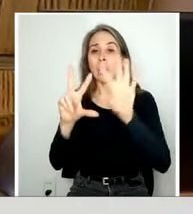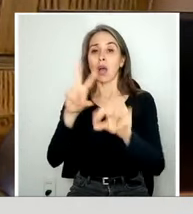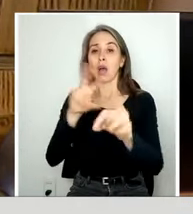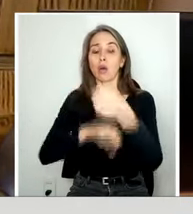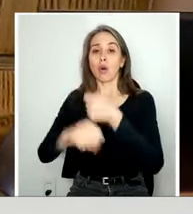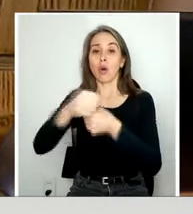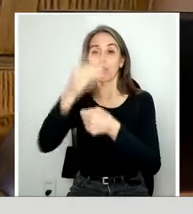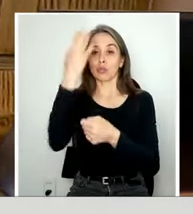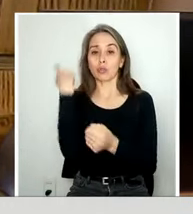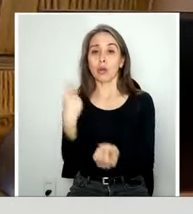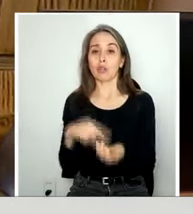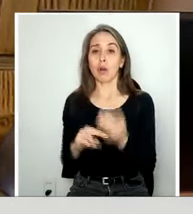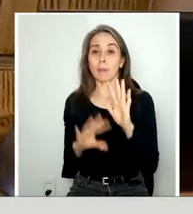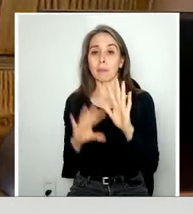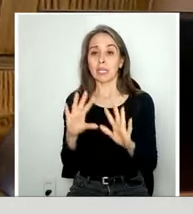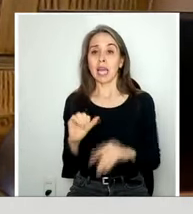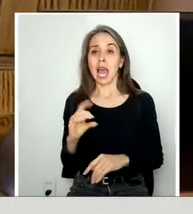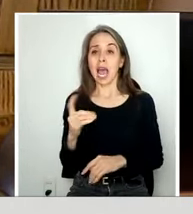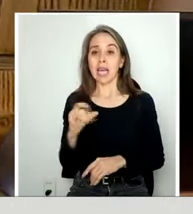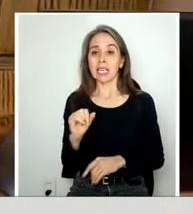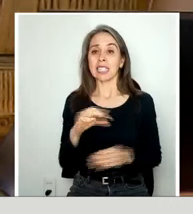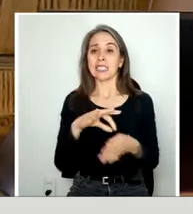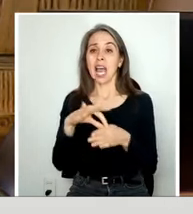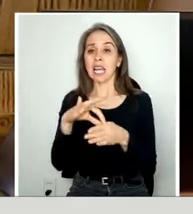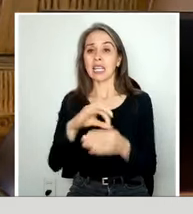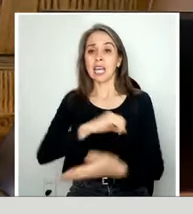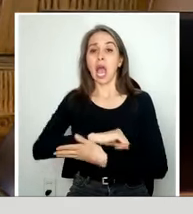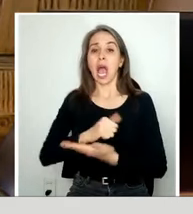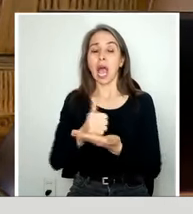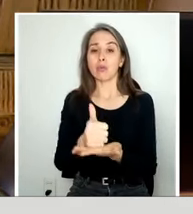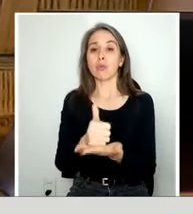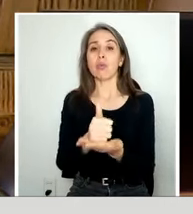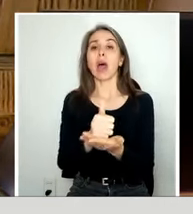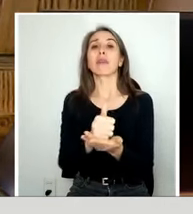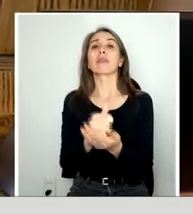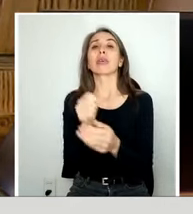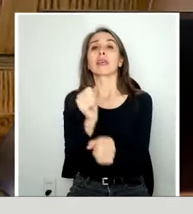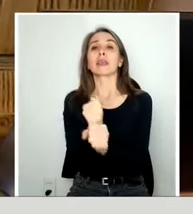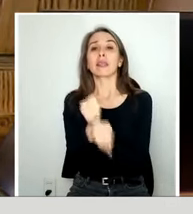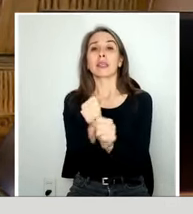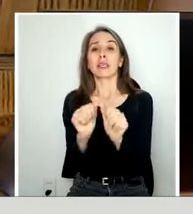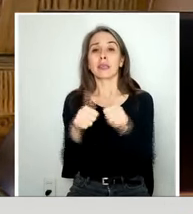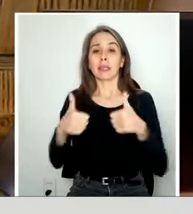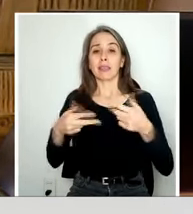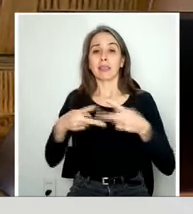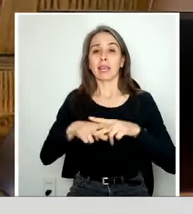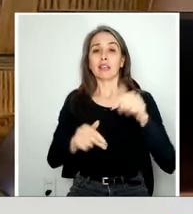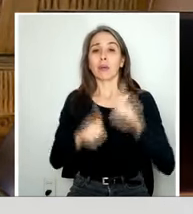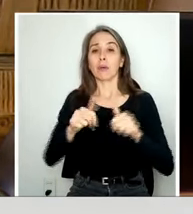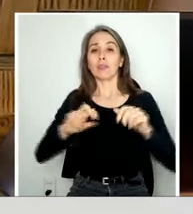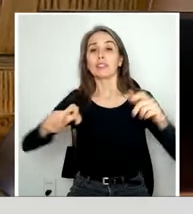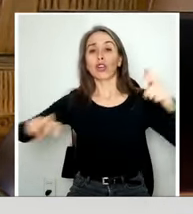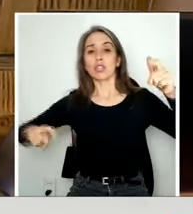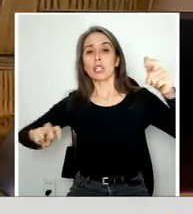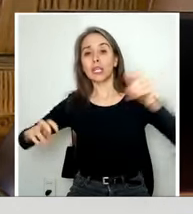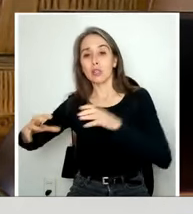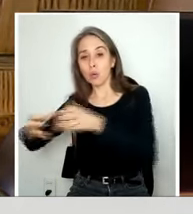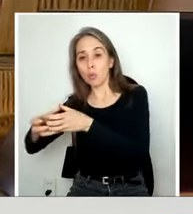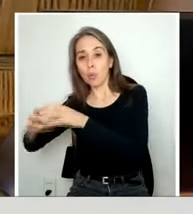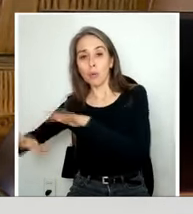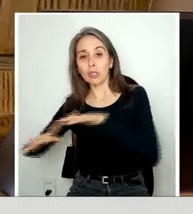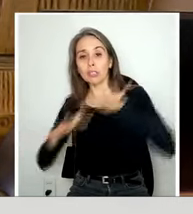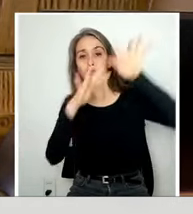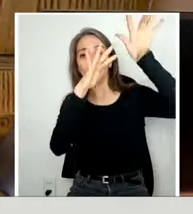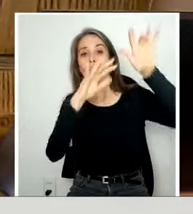el 2015 la agencia guía ayudante y todos quienes complementan el staff técnico profesional de las expediciones al cráter están mucho más